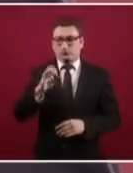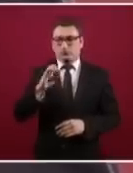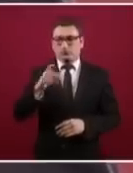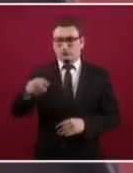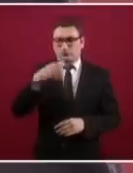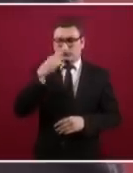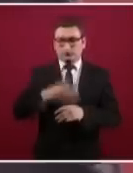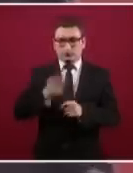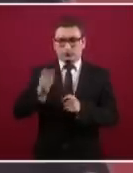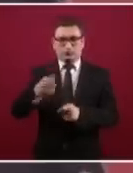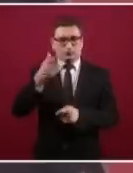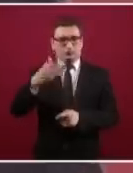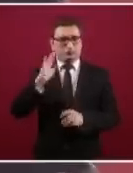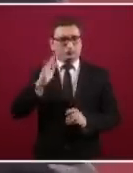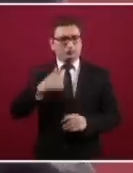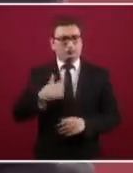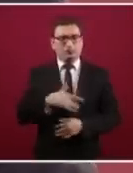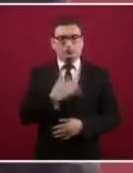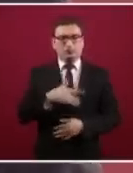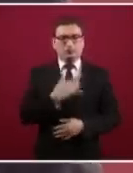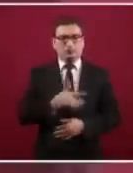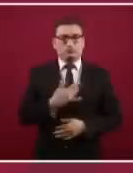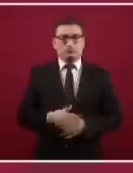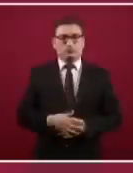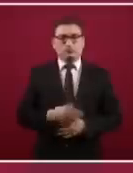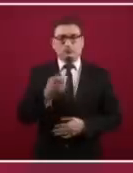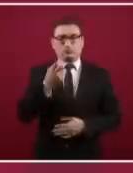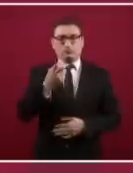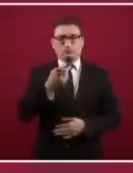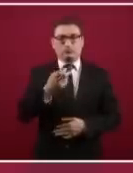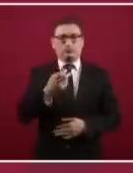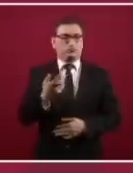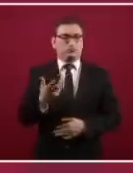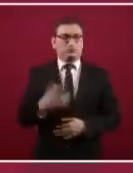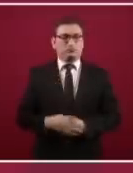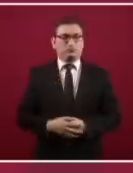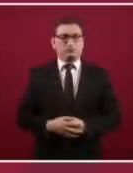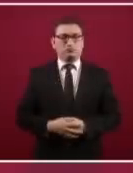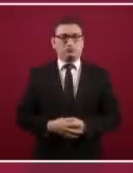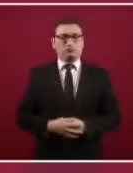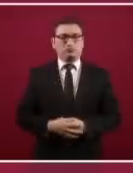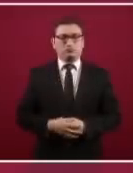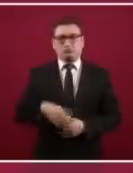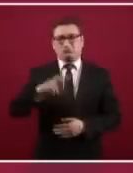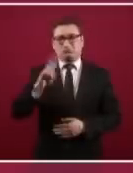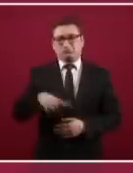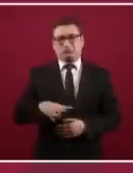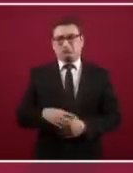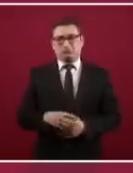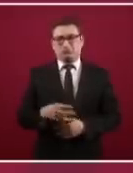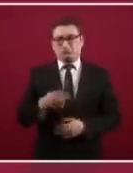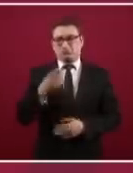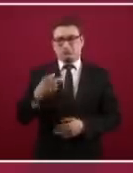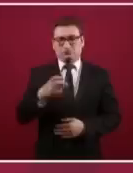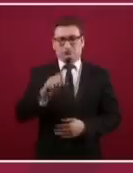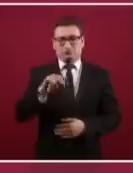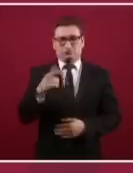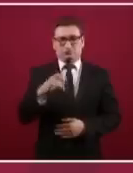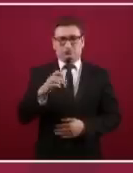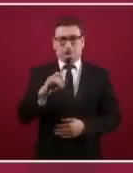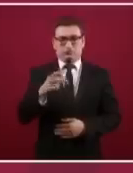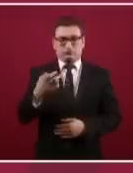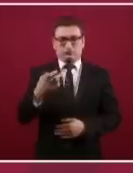Yo considero que eso es lo real, lo que Santiago está